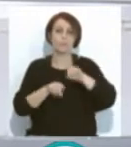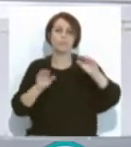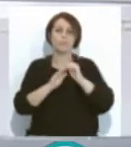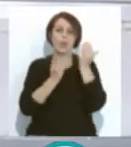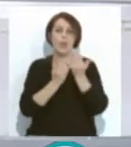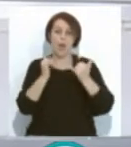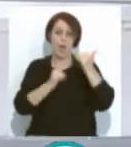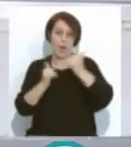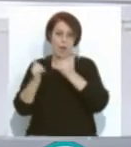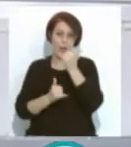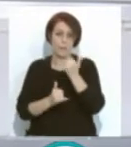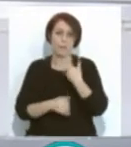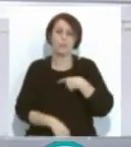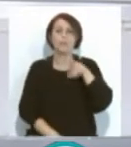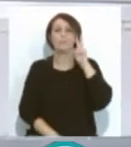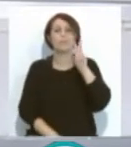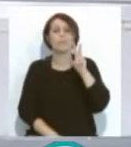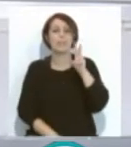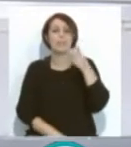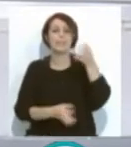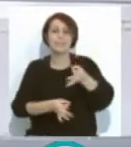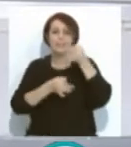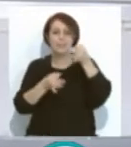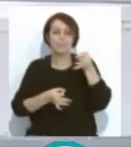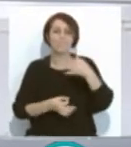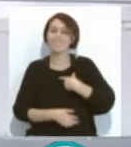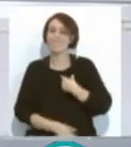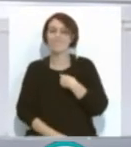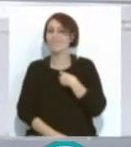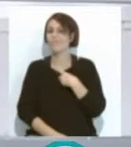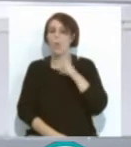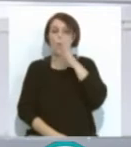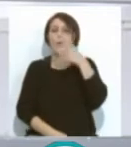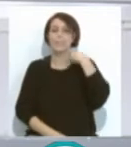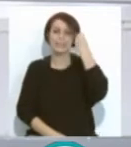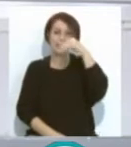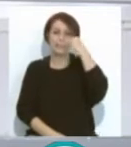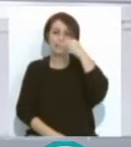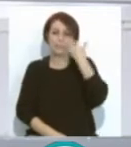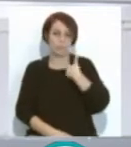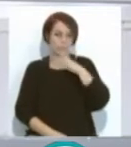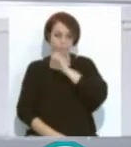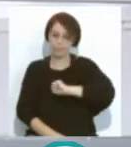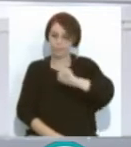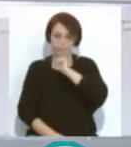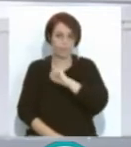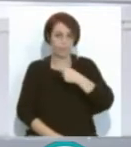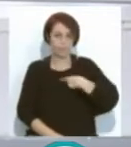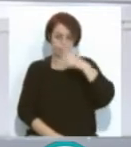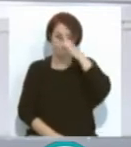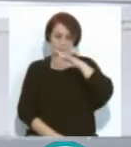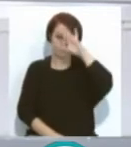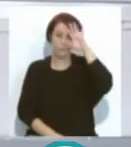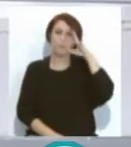y no lo vi como lo veo siempre, porque se trata de un chico espectacular, una persona maravillosa,